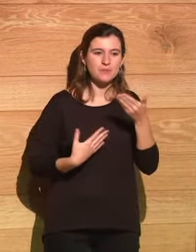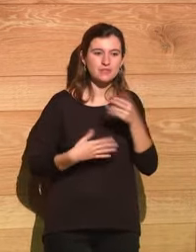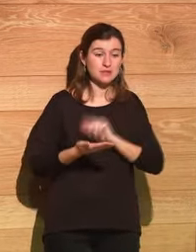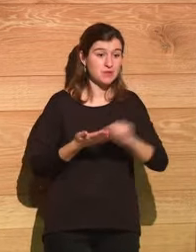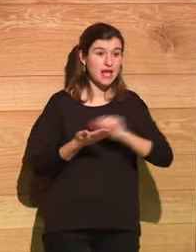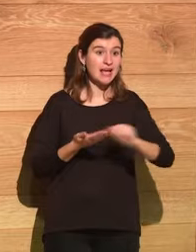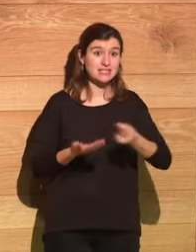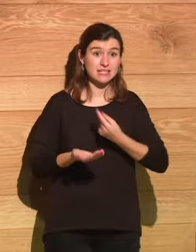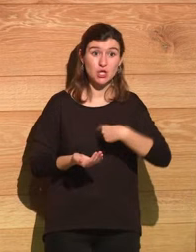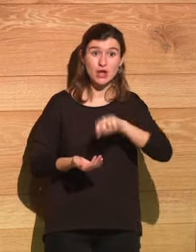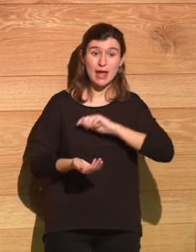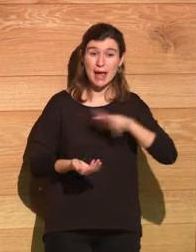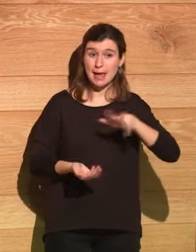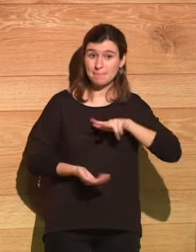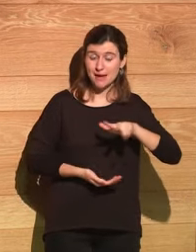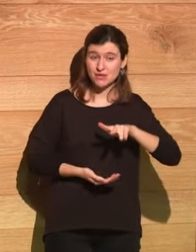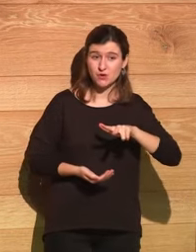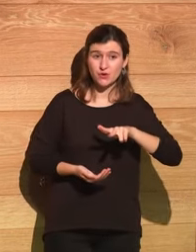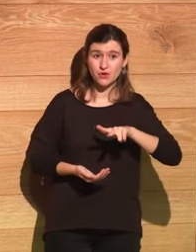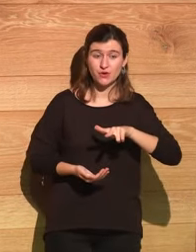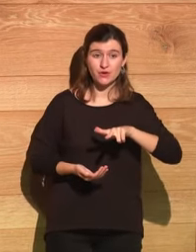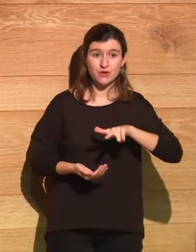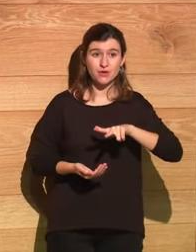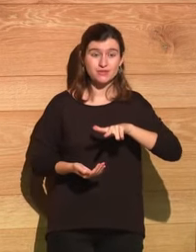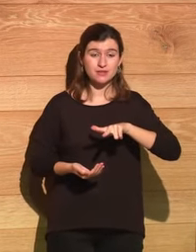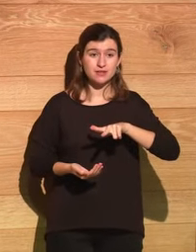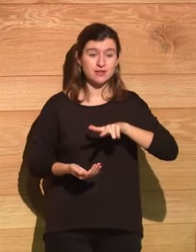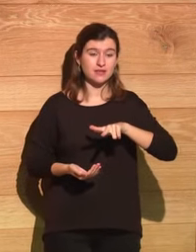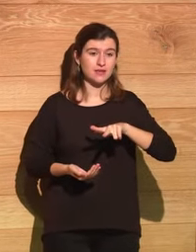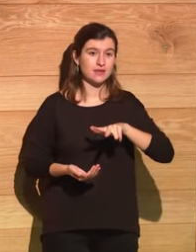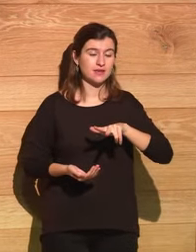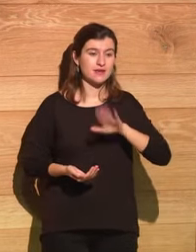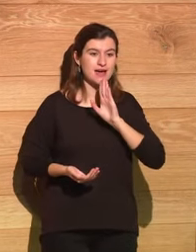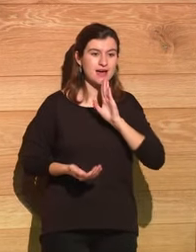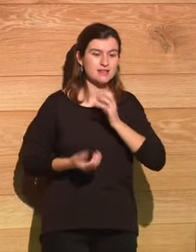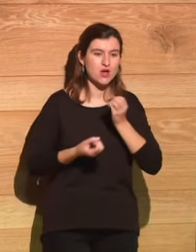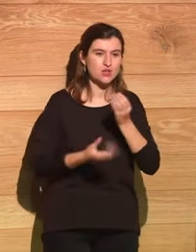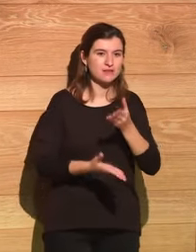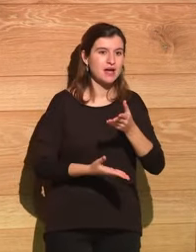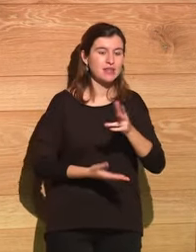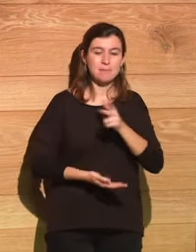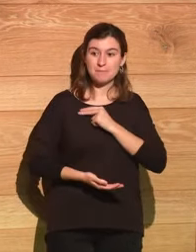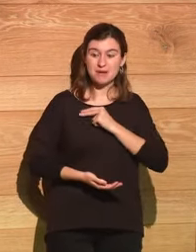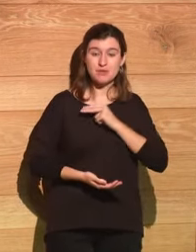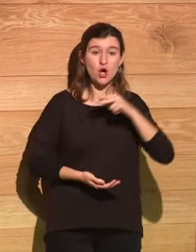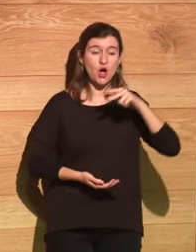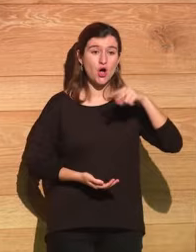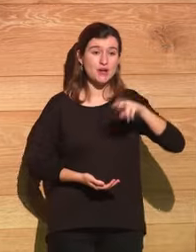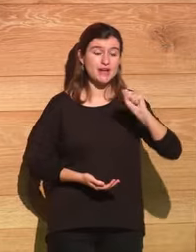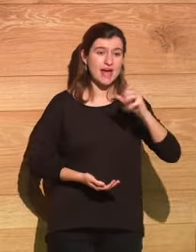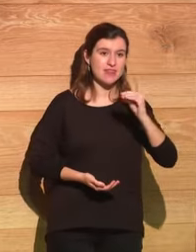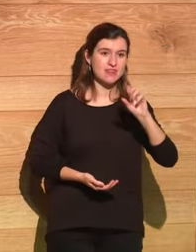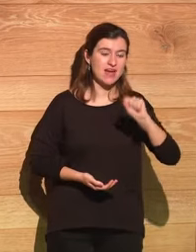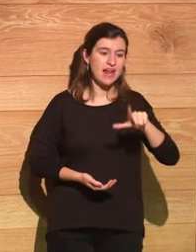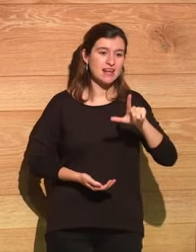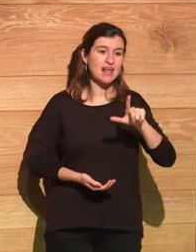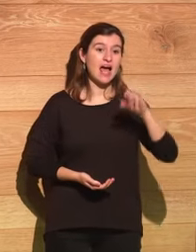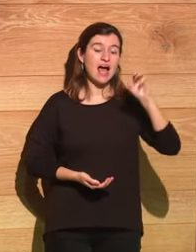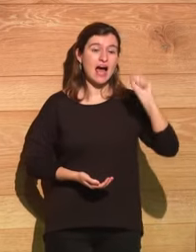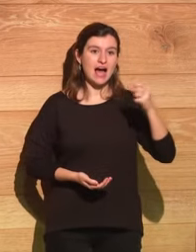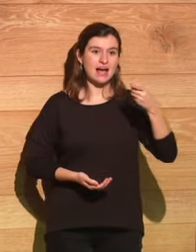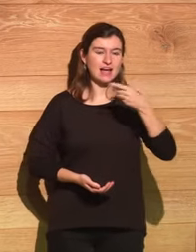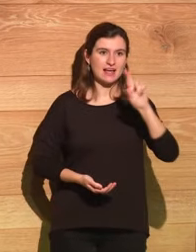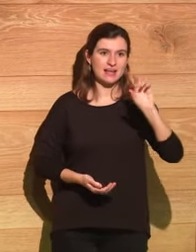en nuestro idioma que, como apuntaba Pablo, bueno, pues ha recibido el premio Nadal, el premio Anagrama de novela y